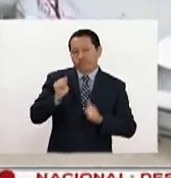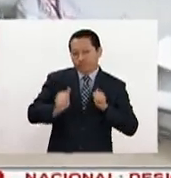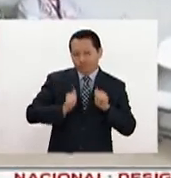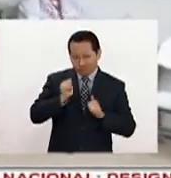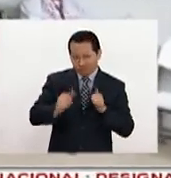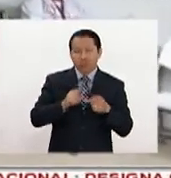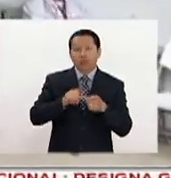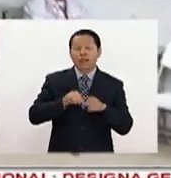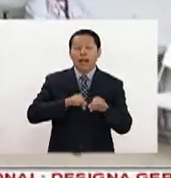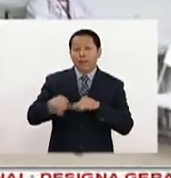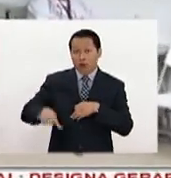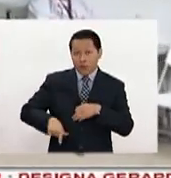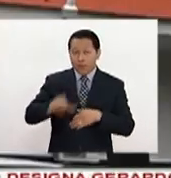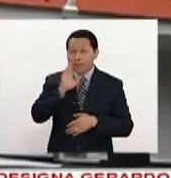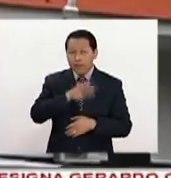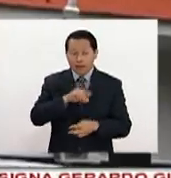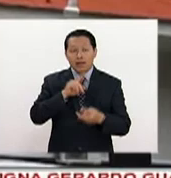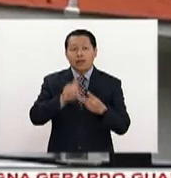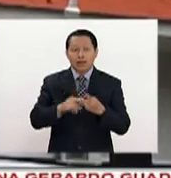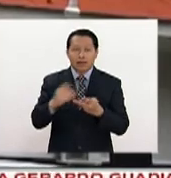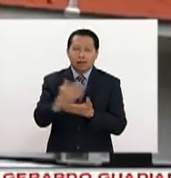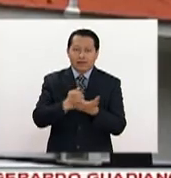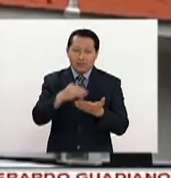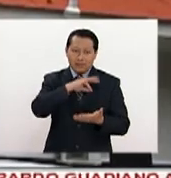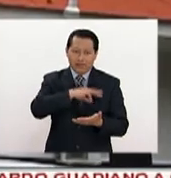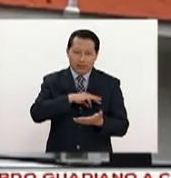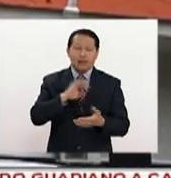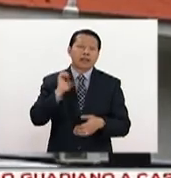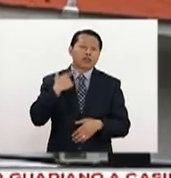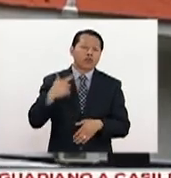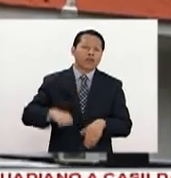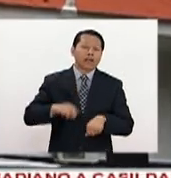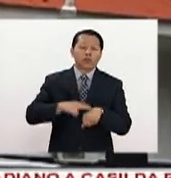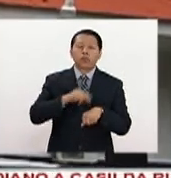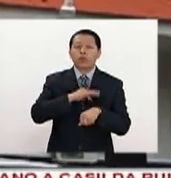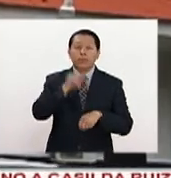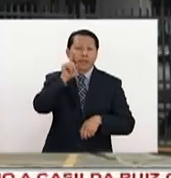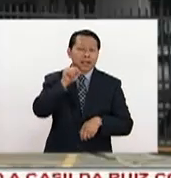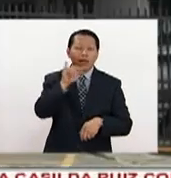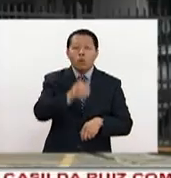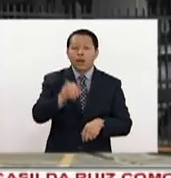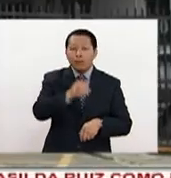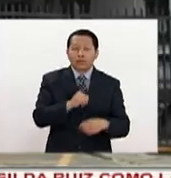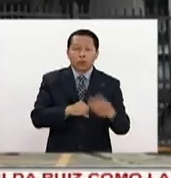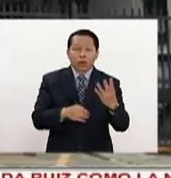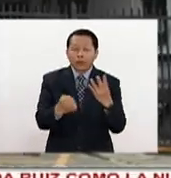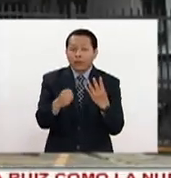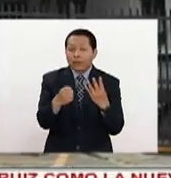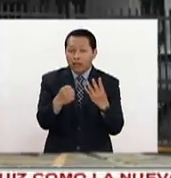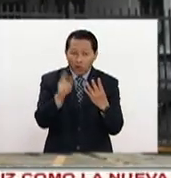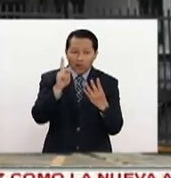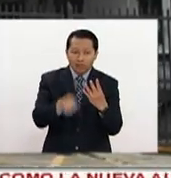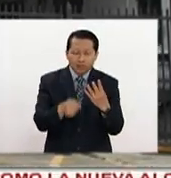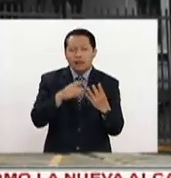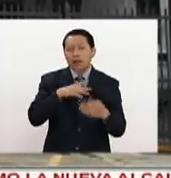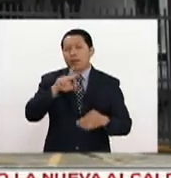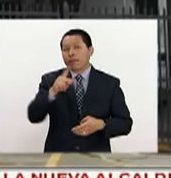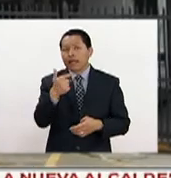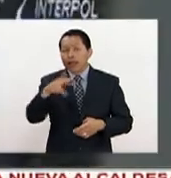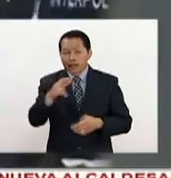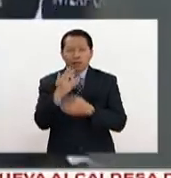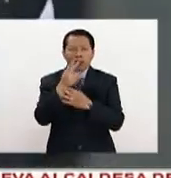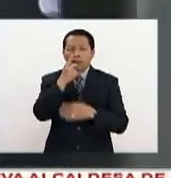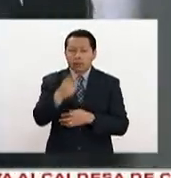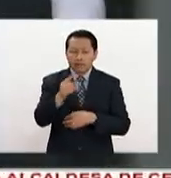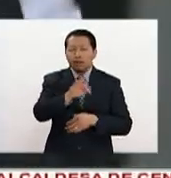irregular de la función pública y peculado. La extradición del exgobernador está programada para mañana, jueves 4 de enero, aunque la PGR